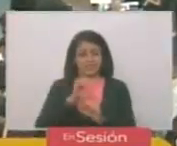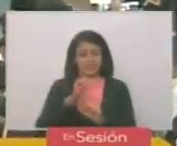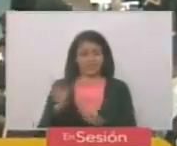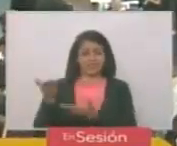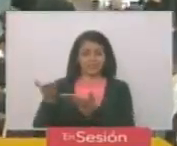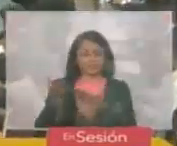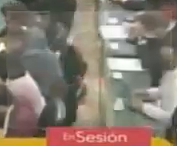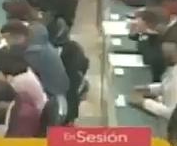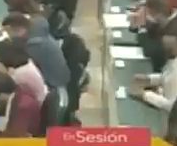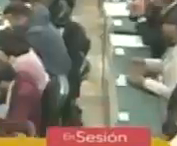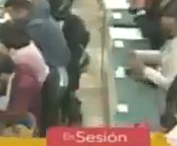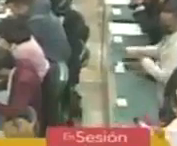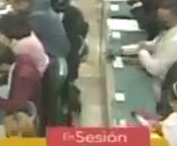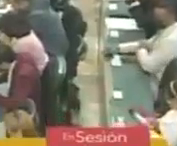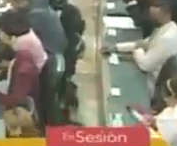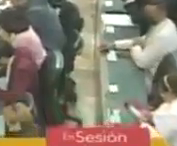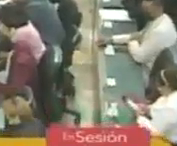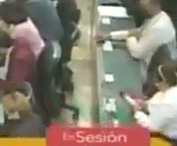concede.